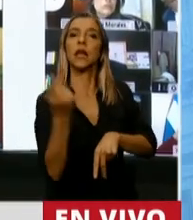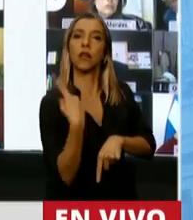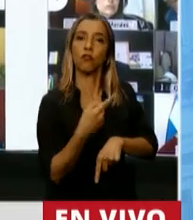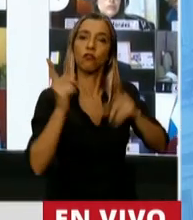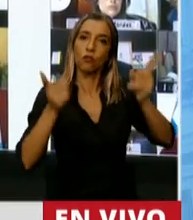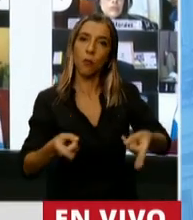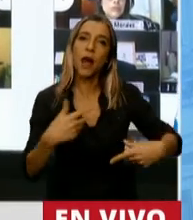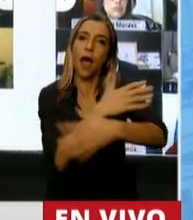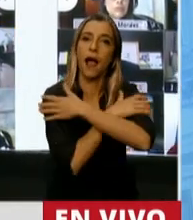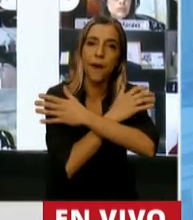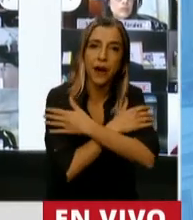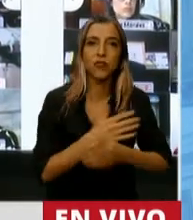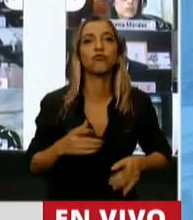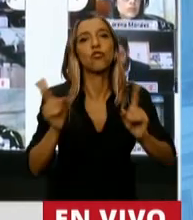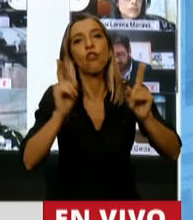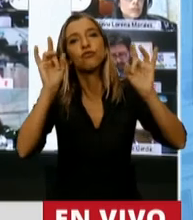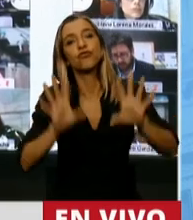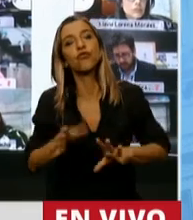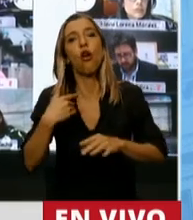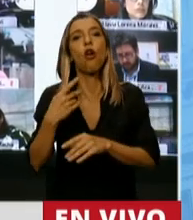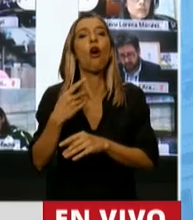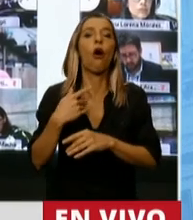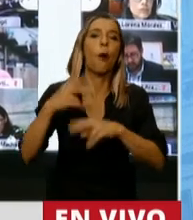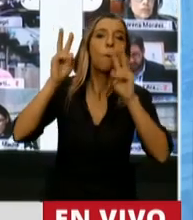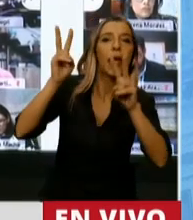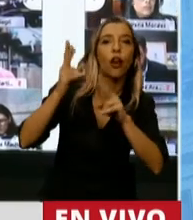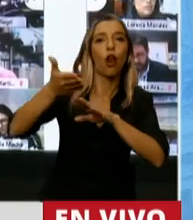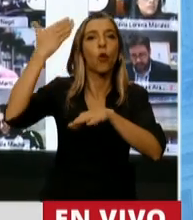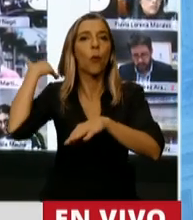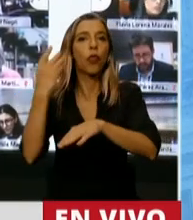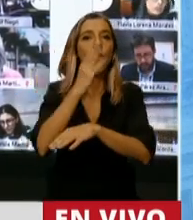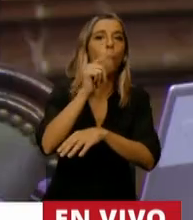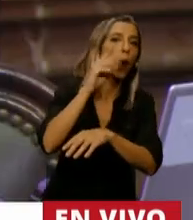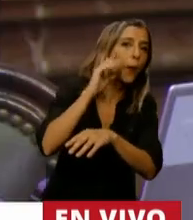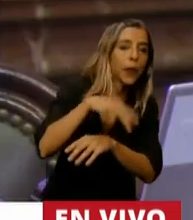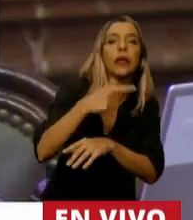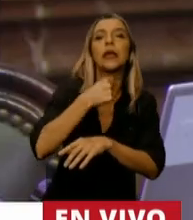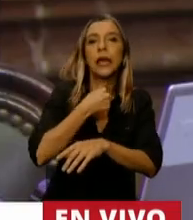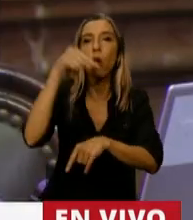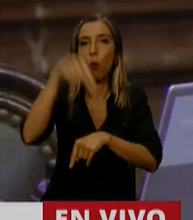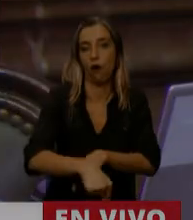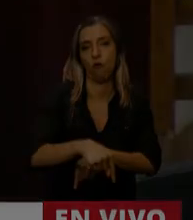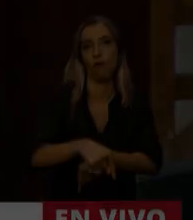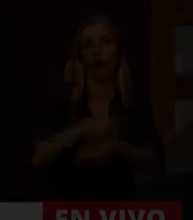sea historia de Perón y Balbín. Quiero actualidad. Muchas gracias, señor presidente. Muchas gracias, diputado. En el uso de...